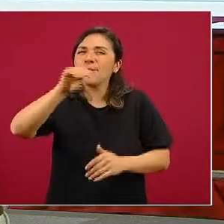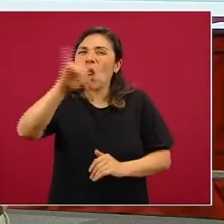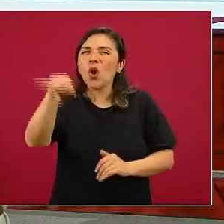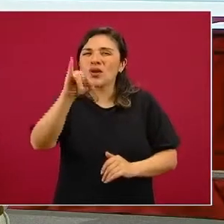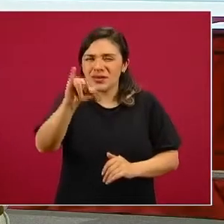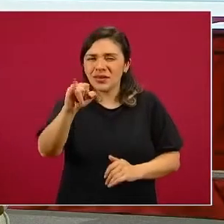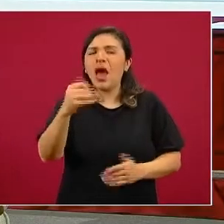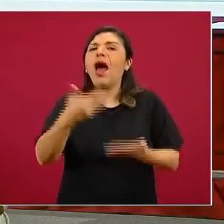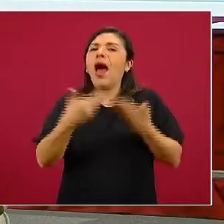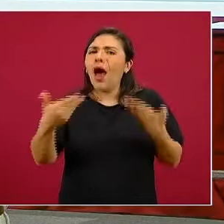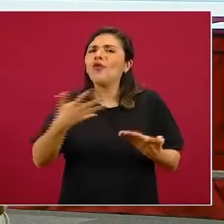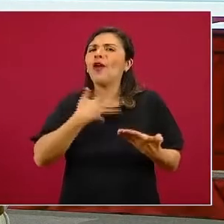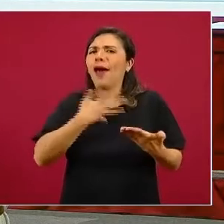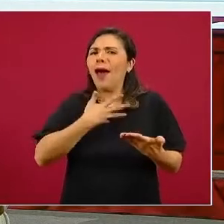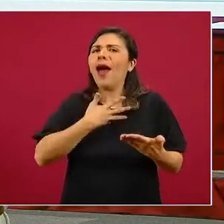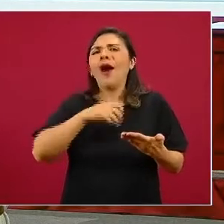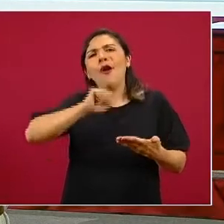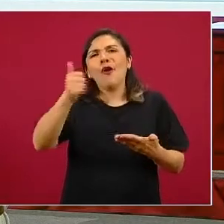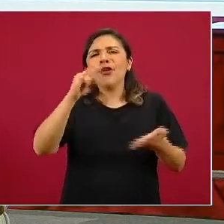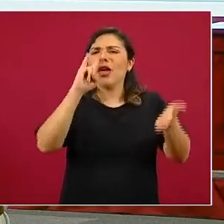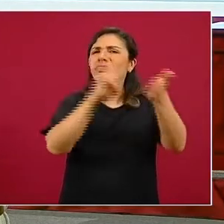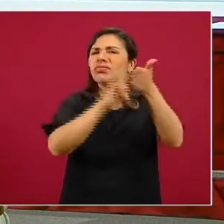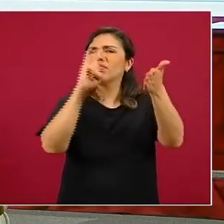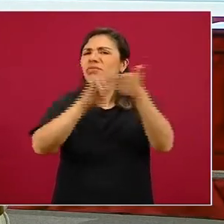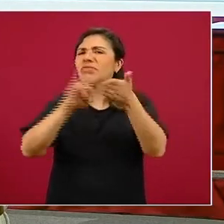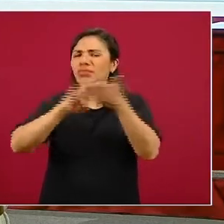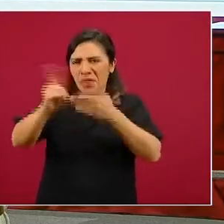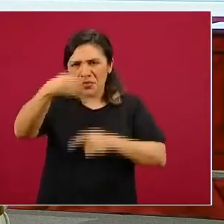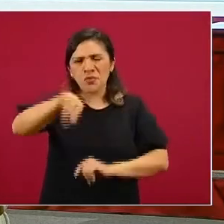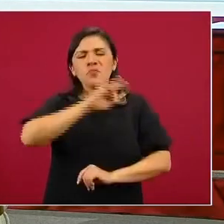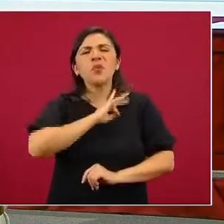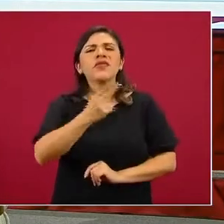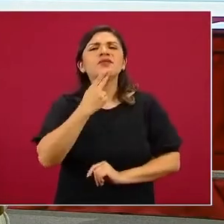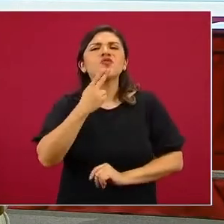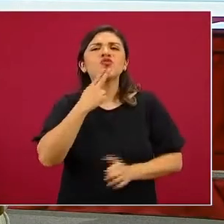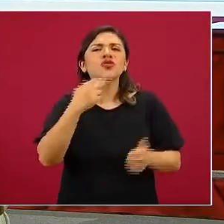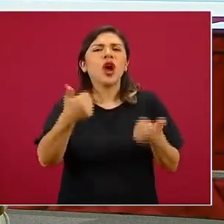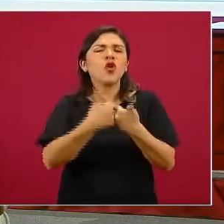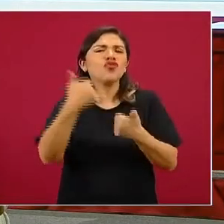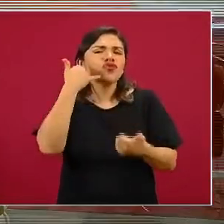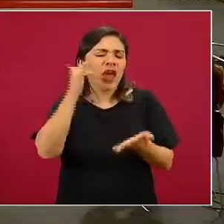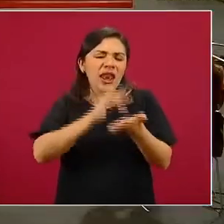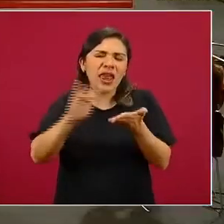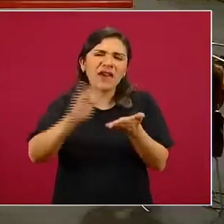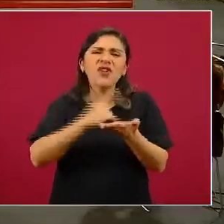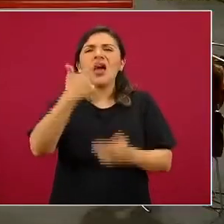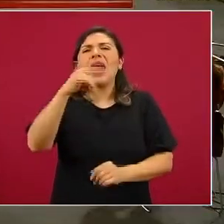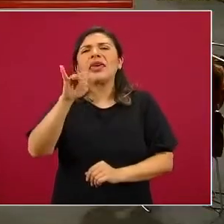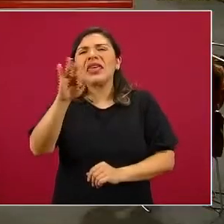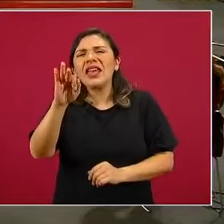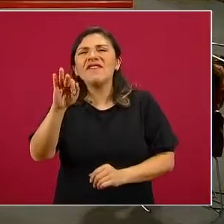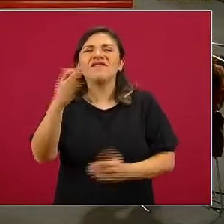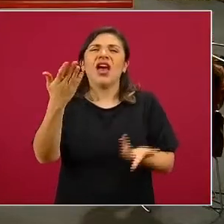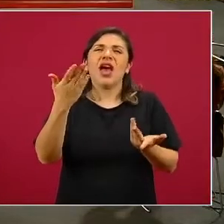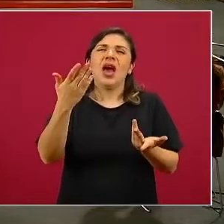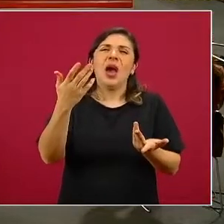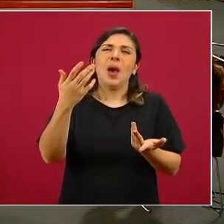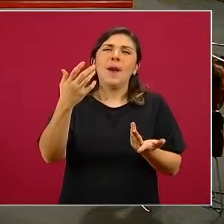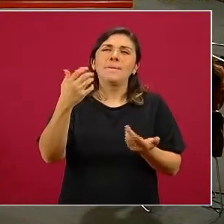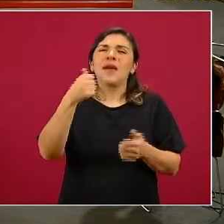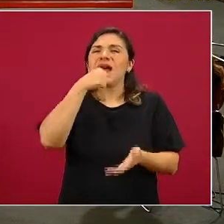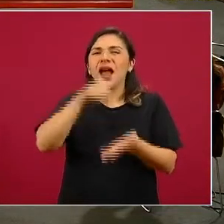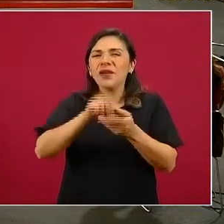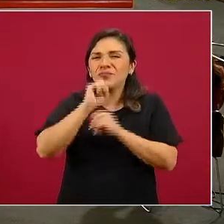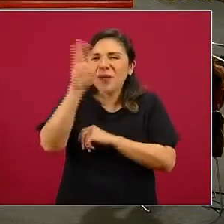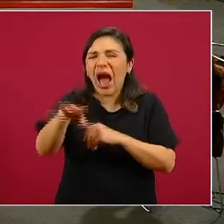hay una serie de stickers que pueden ustedes usar en su teléfono celular, GIF, postales.